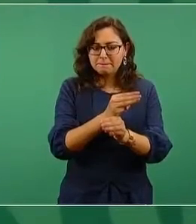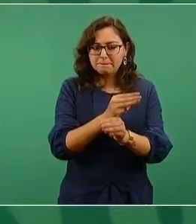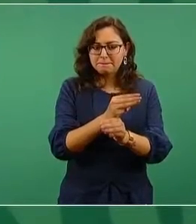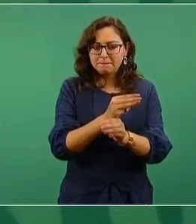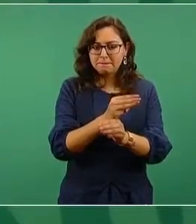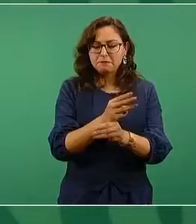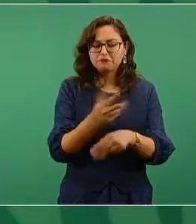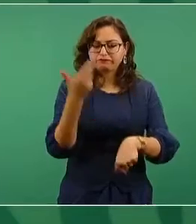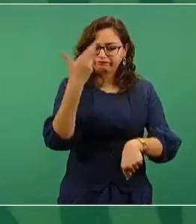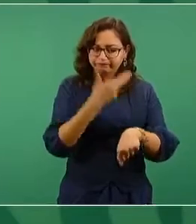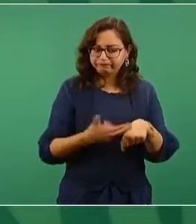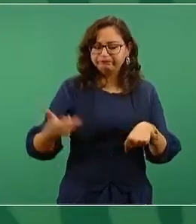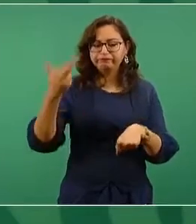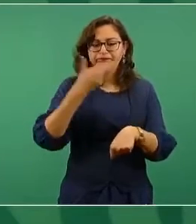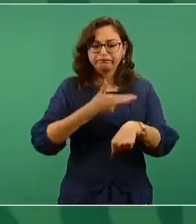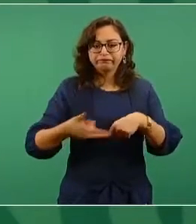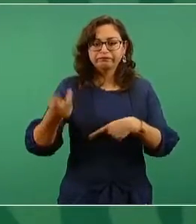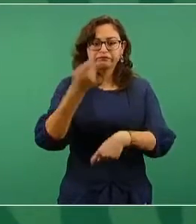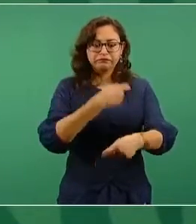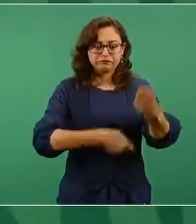llevar a cabo